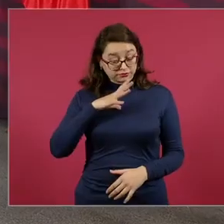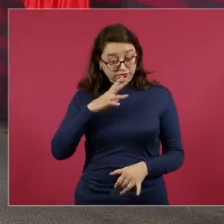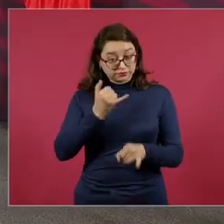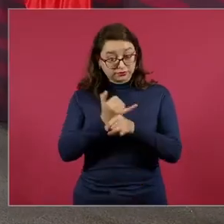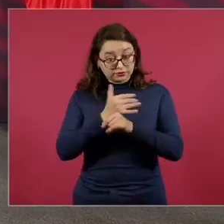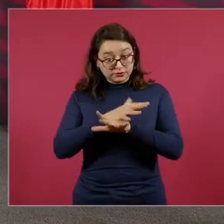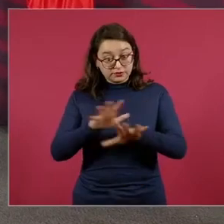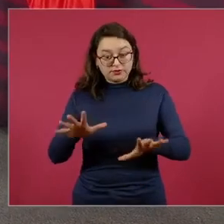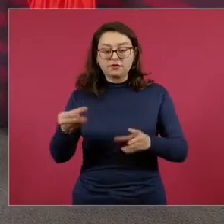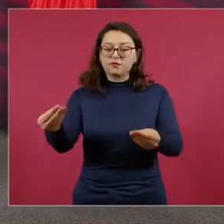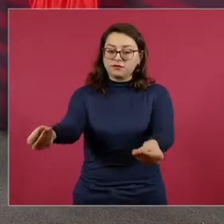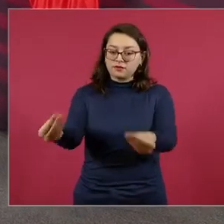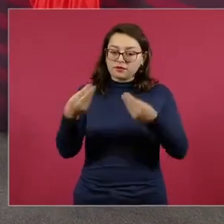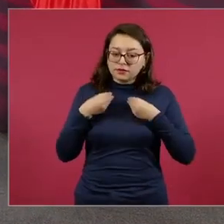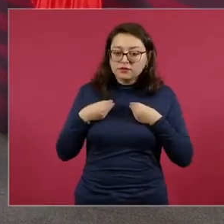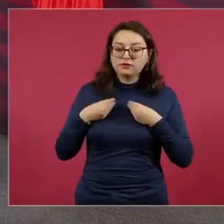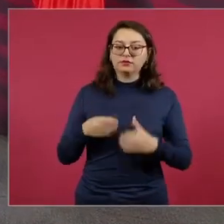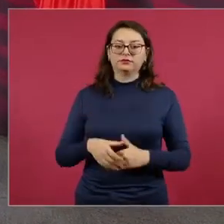nos ayuda mucho.